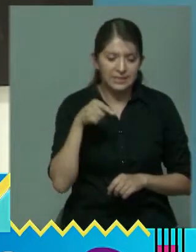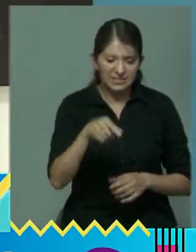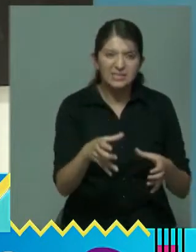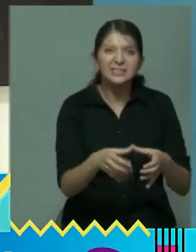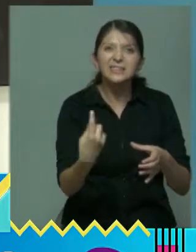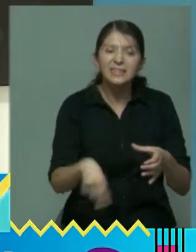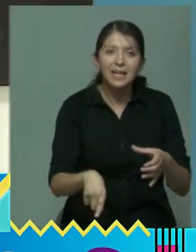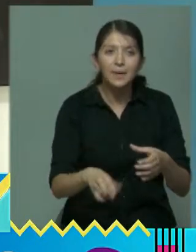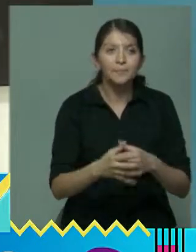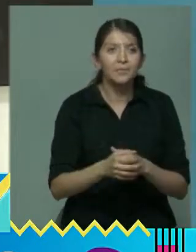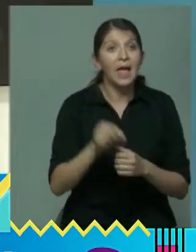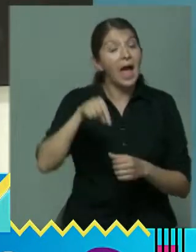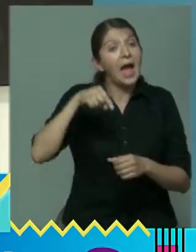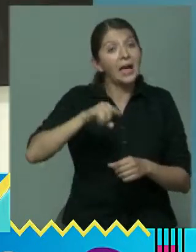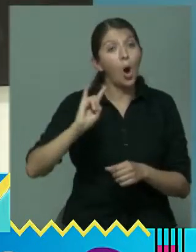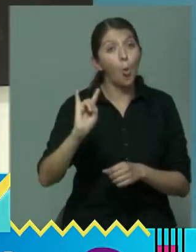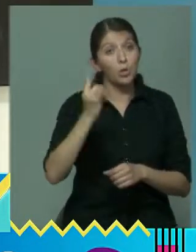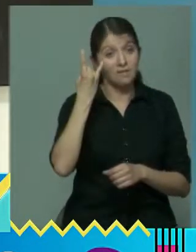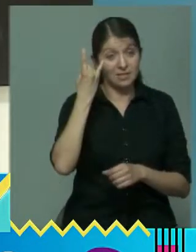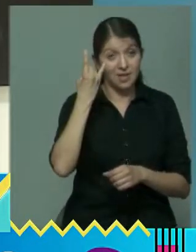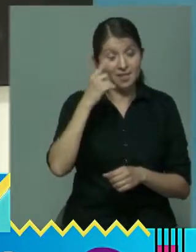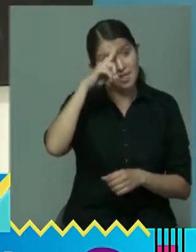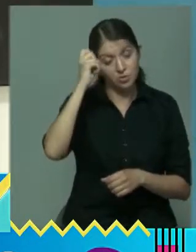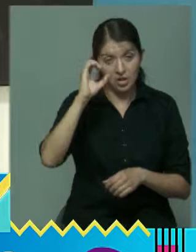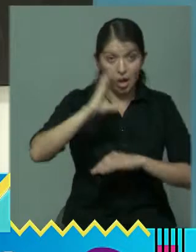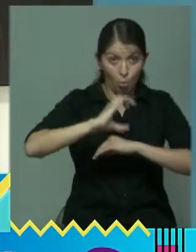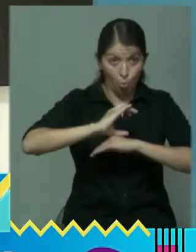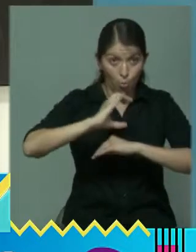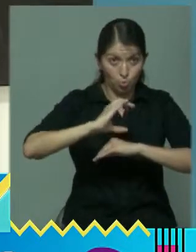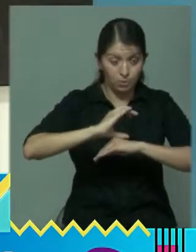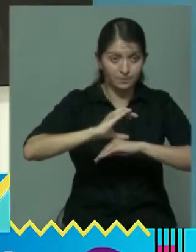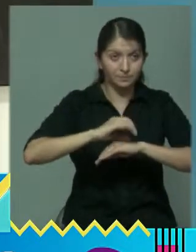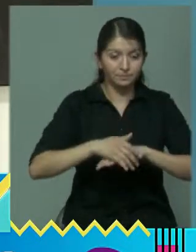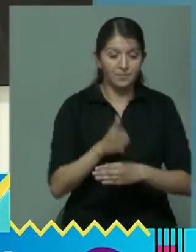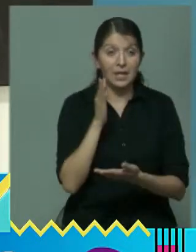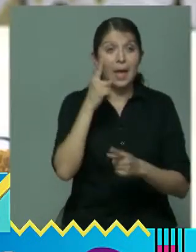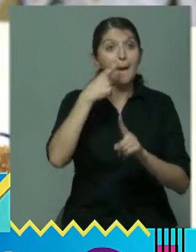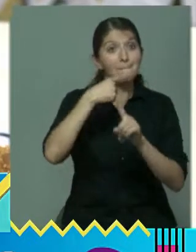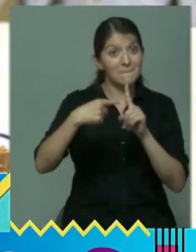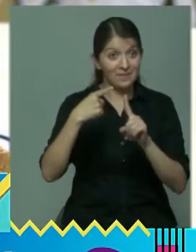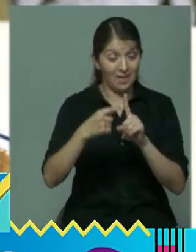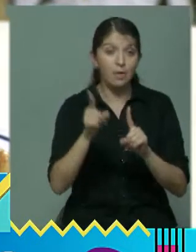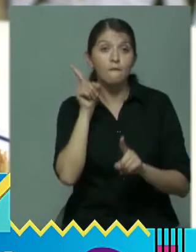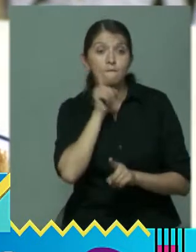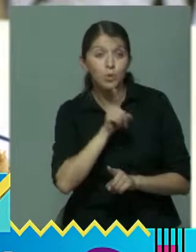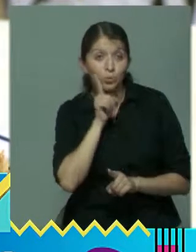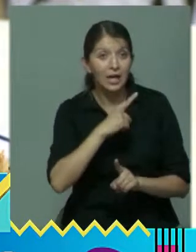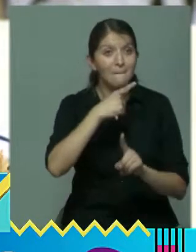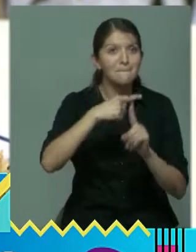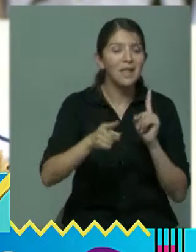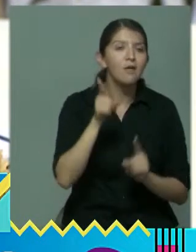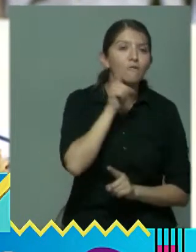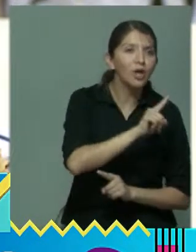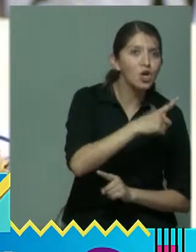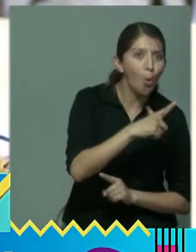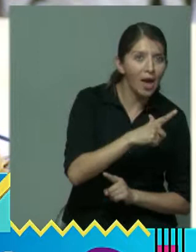iniciativa desde marketing, desde aquí de la Universidad Nacional de Cuyo, que tiene mitad frutas y mitad sin frutas.